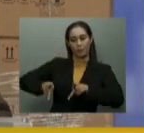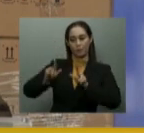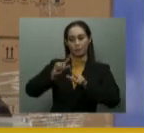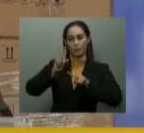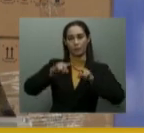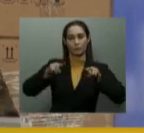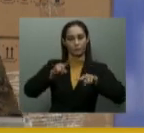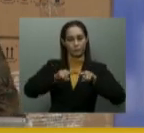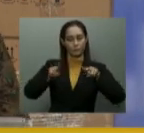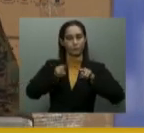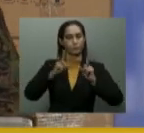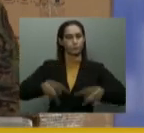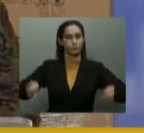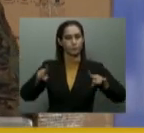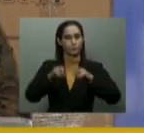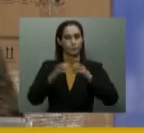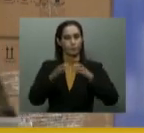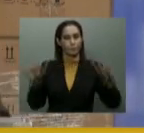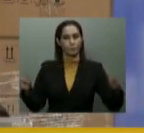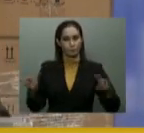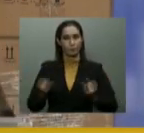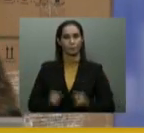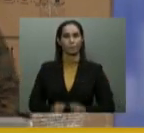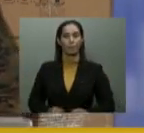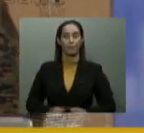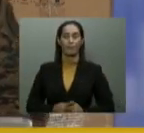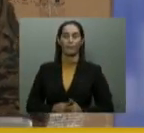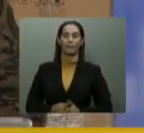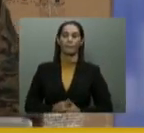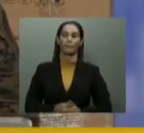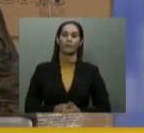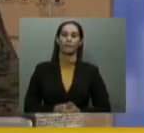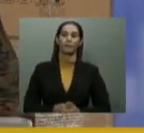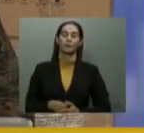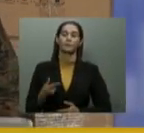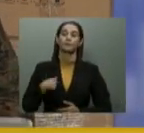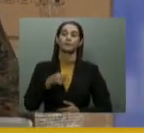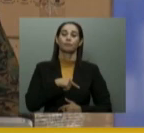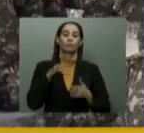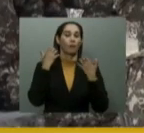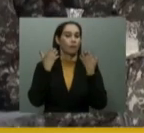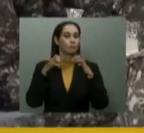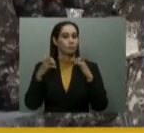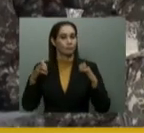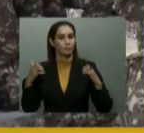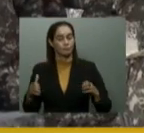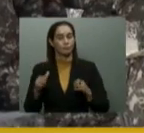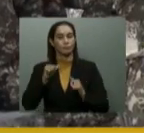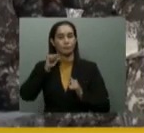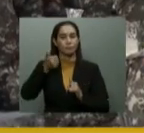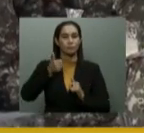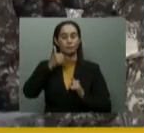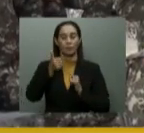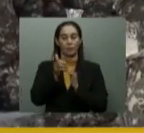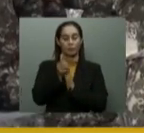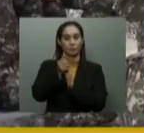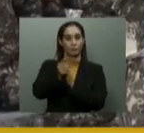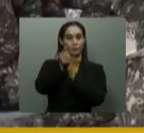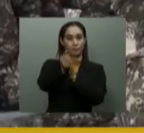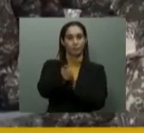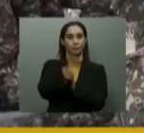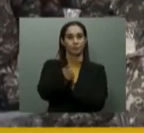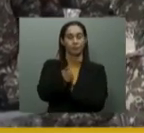alguna gente ha dicho entonces un psicométrico después que tengamos ese psicométrico y esa depuración tenemos que darle una